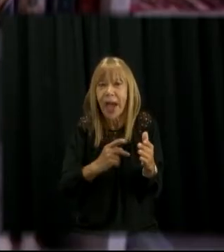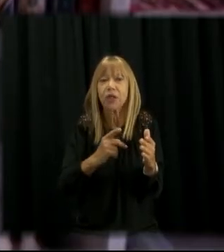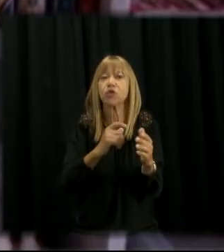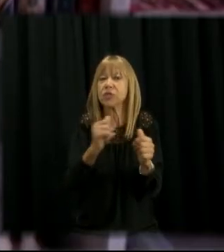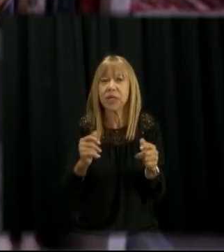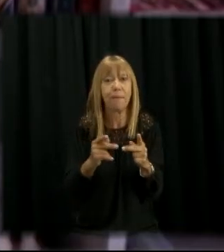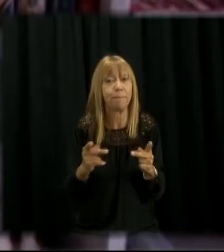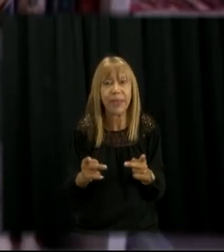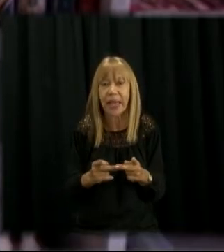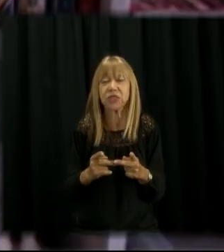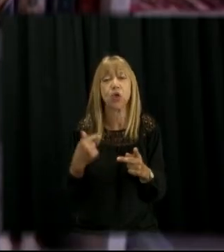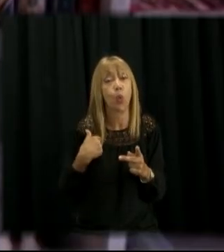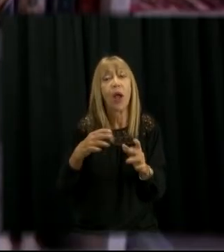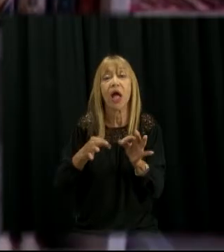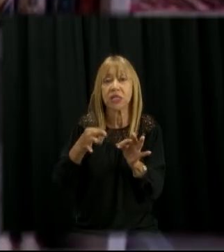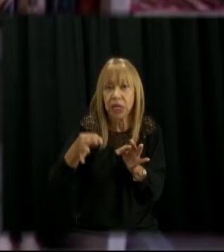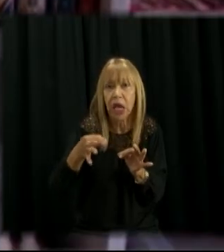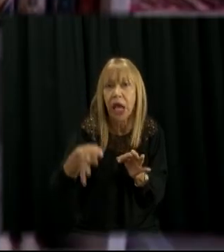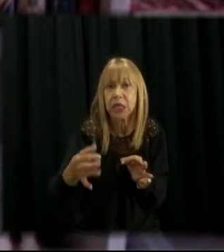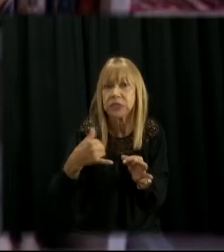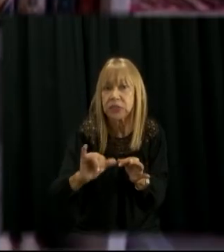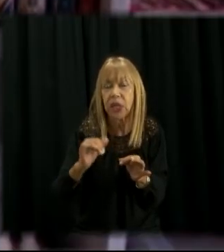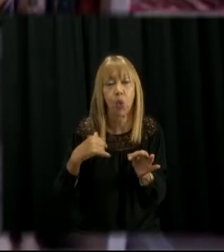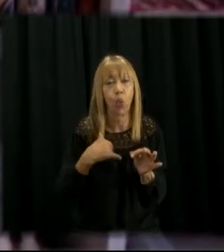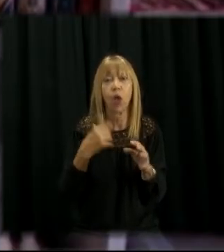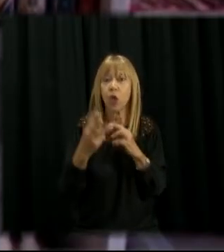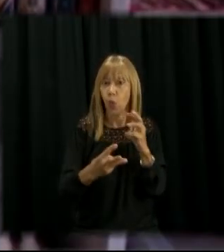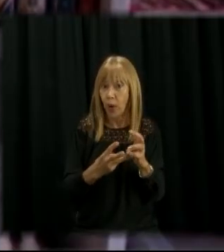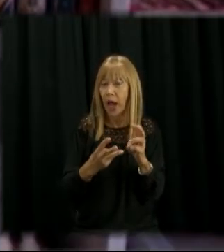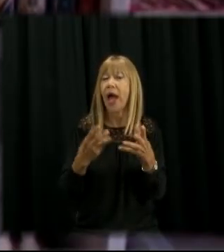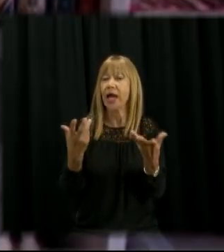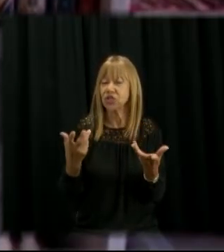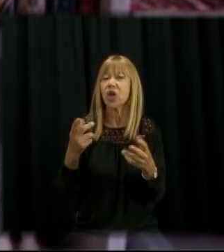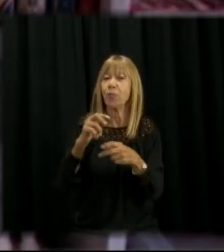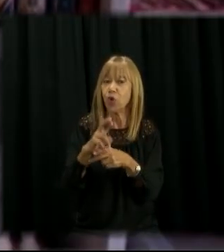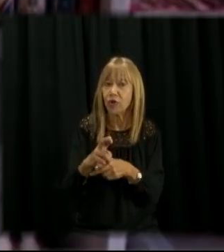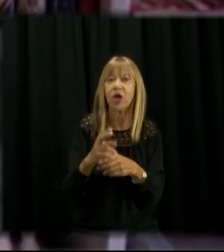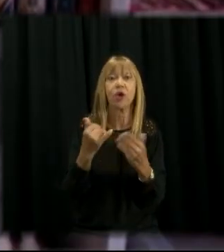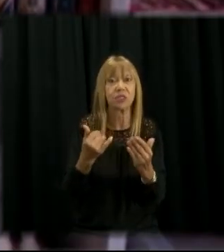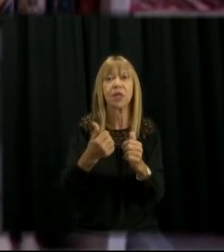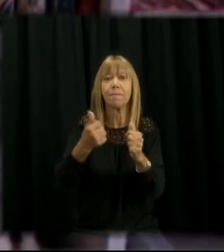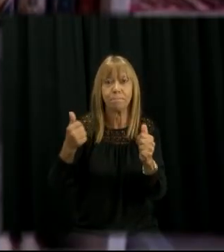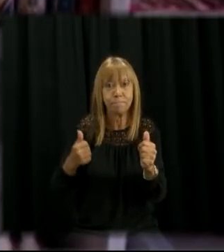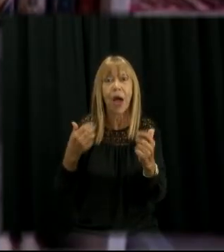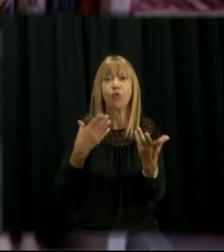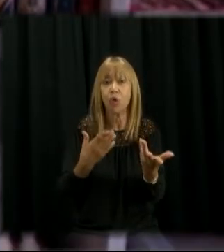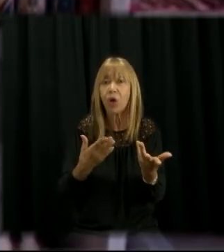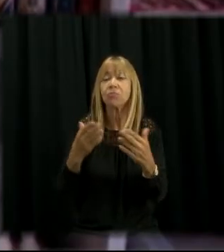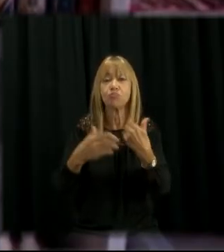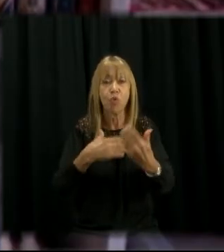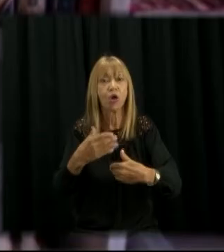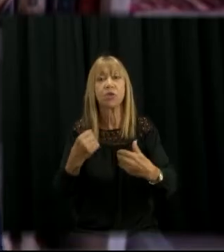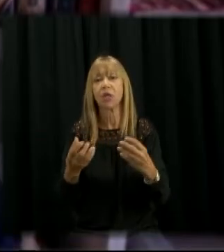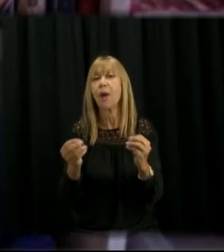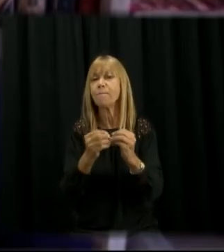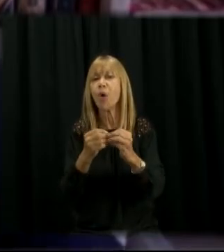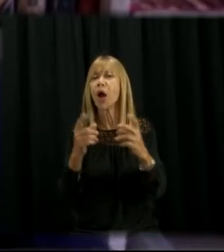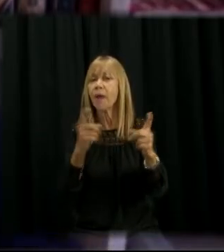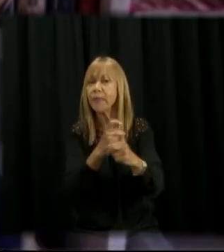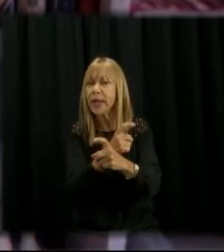mismo lugar donde siempre estamos atrasados. Yo sé que las cosas han cambiado, yo sé que el mundo ha cambiado, Puerto Rico